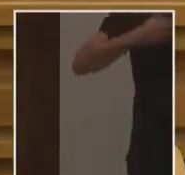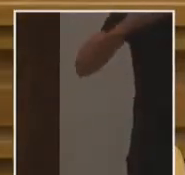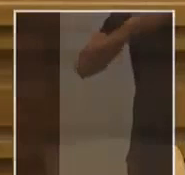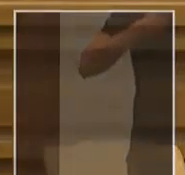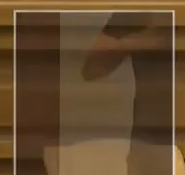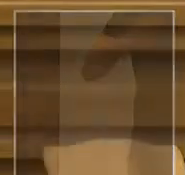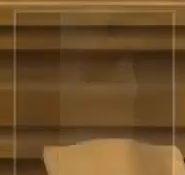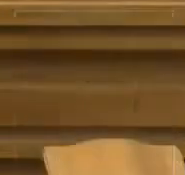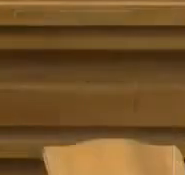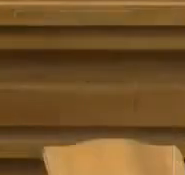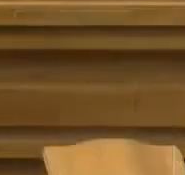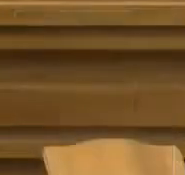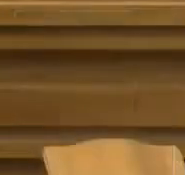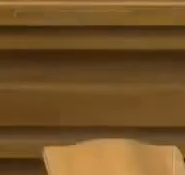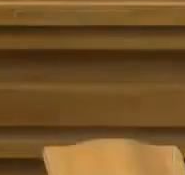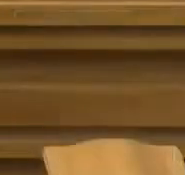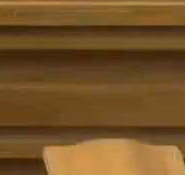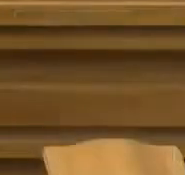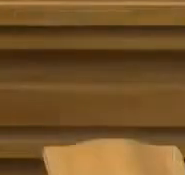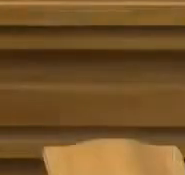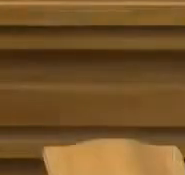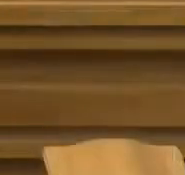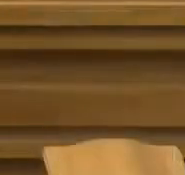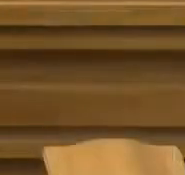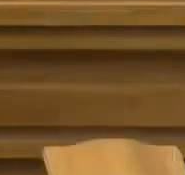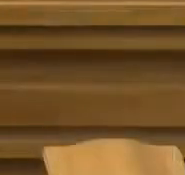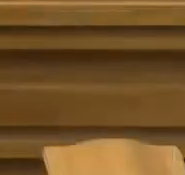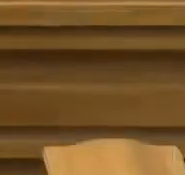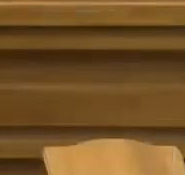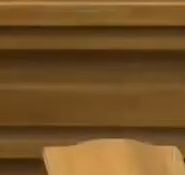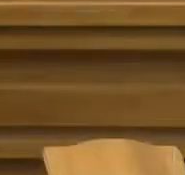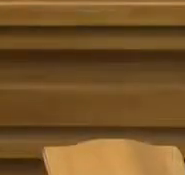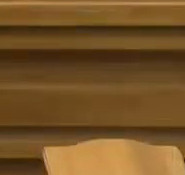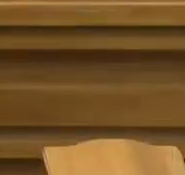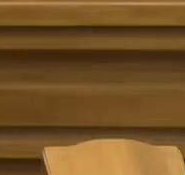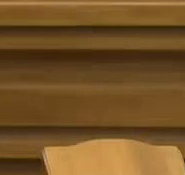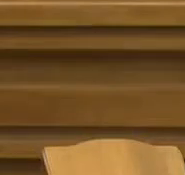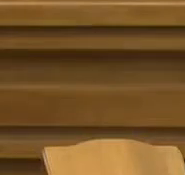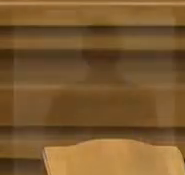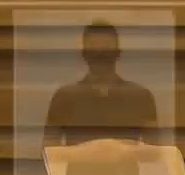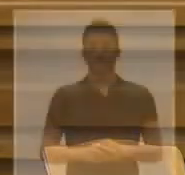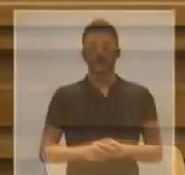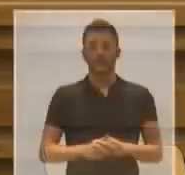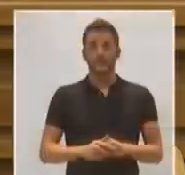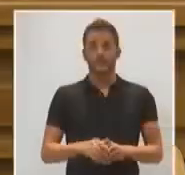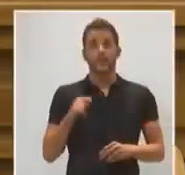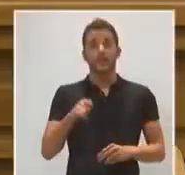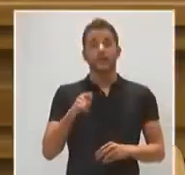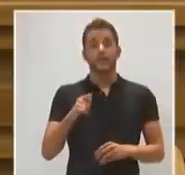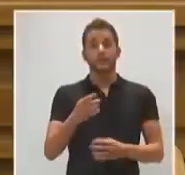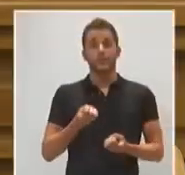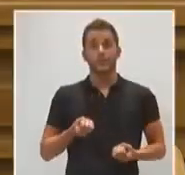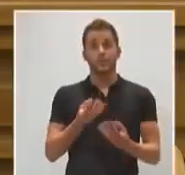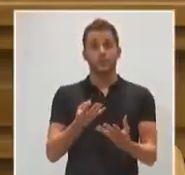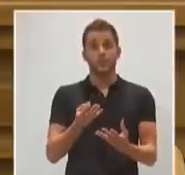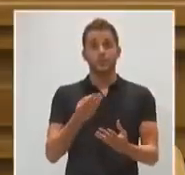cuento porque evidentemente ocupan informativos y damos noticias pero es así y esto lo proporciona créanme